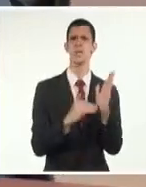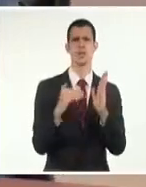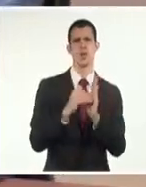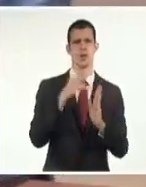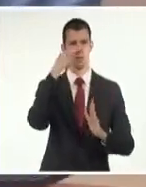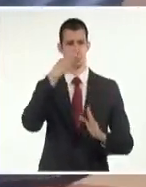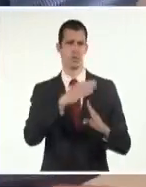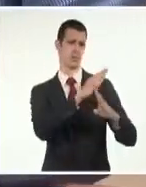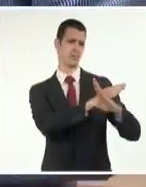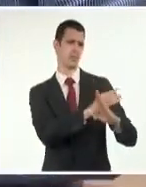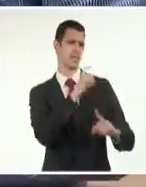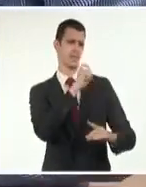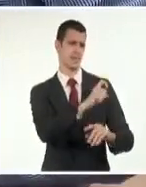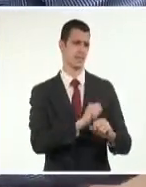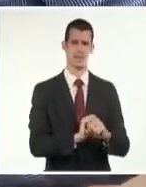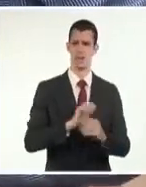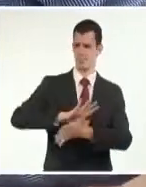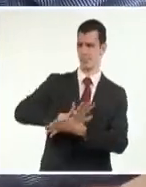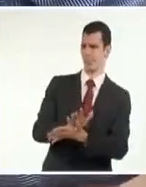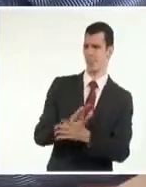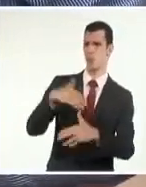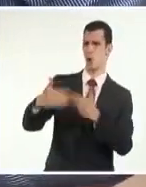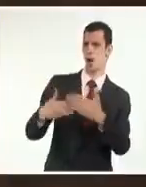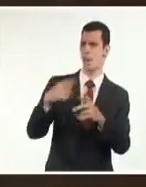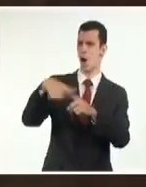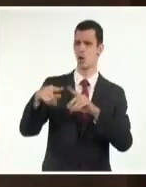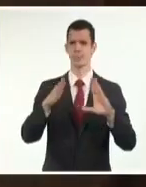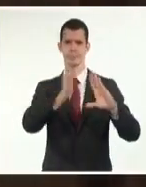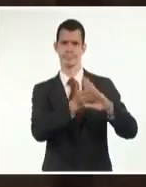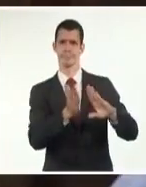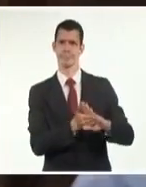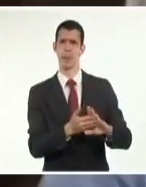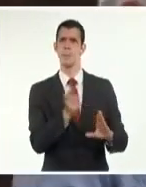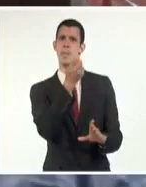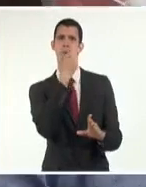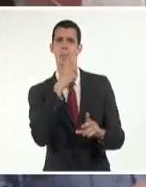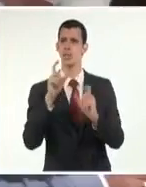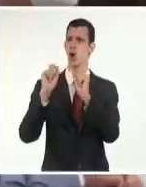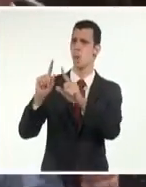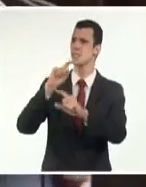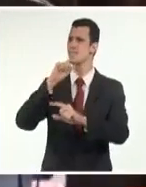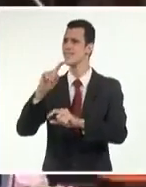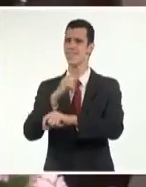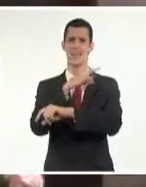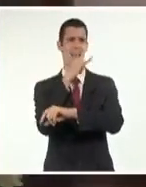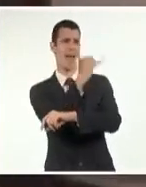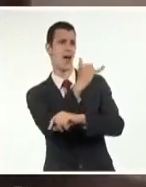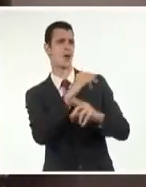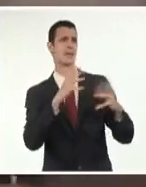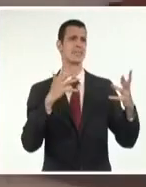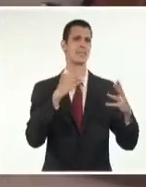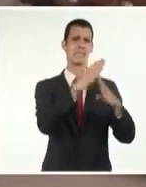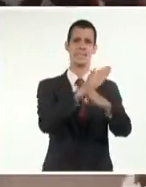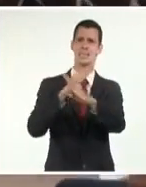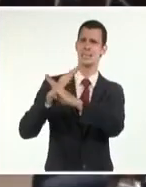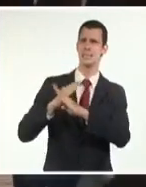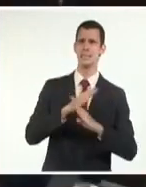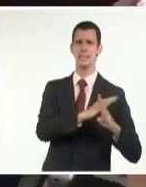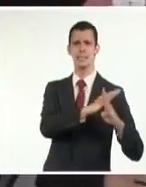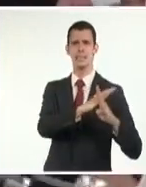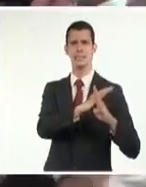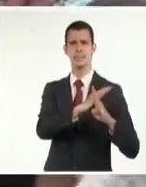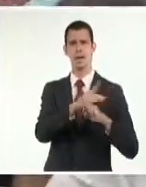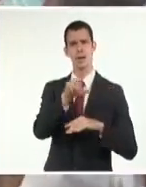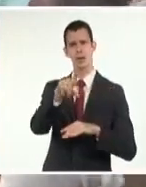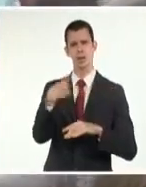han hecho todo lo posible porque no lleguen medicamentos, y eso solo lo han salvado el